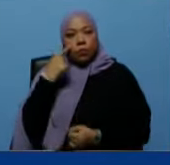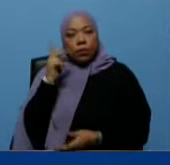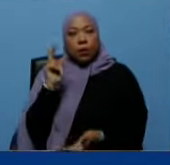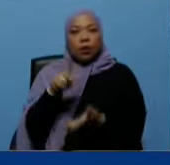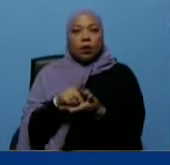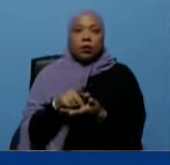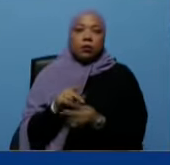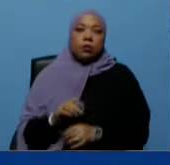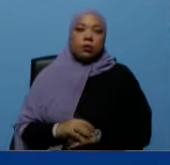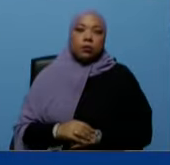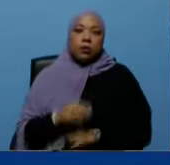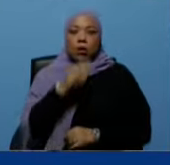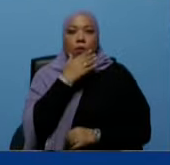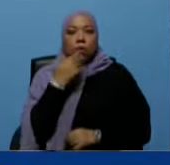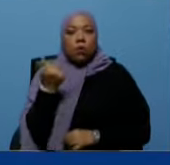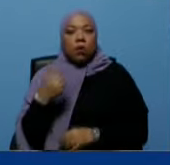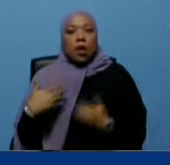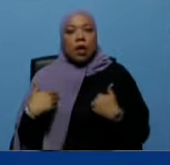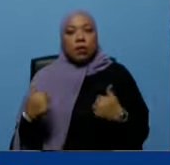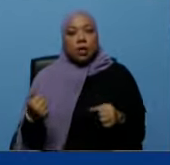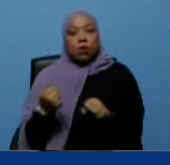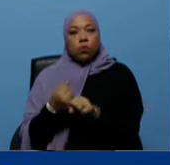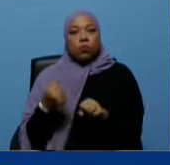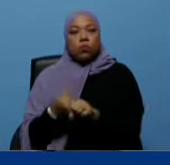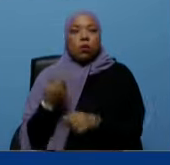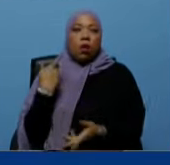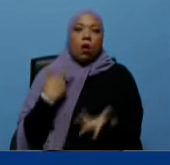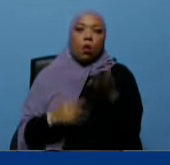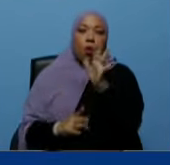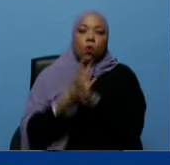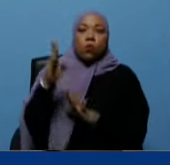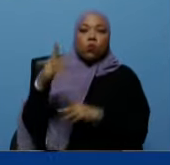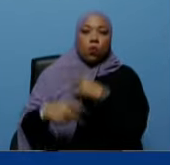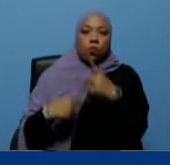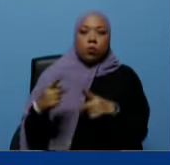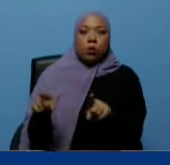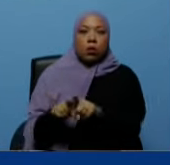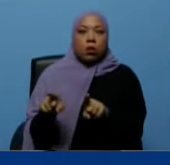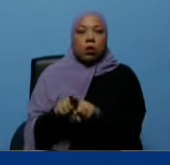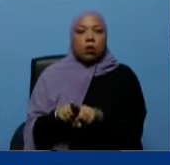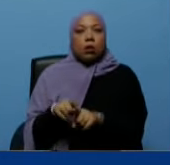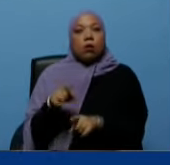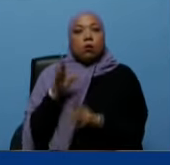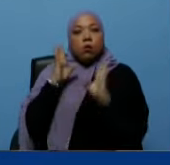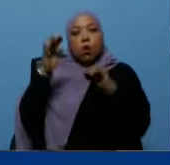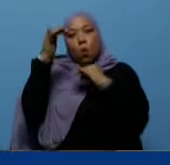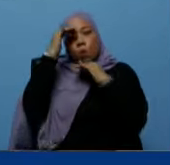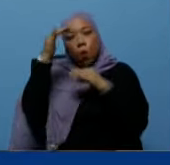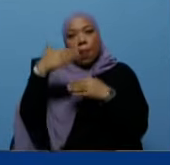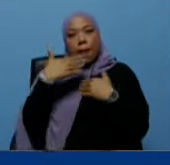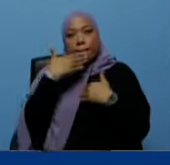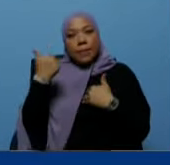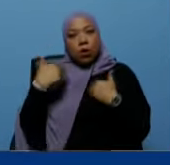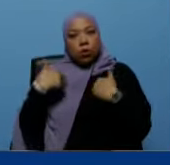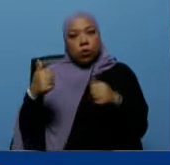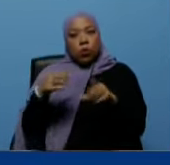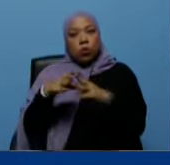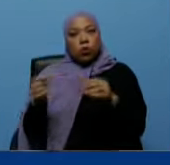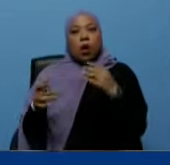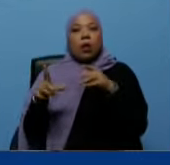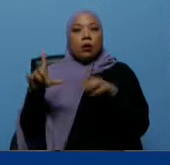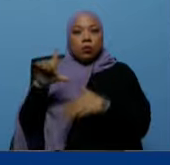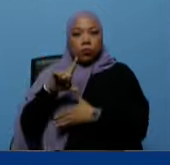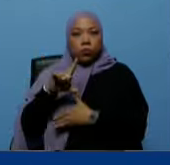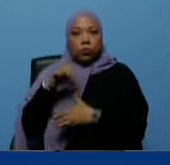manifestado, lo mejor para la salud, y vamos avanzando progresivamente porque vamos a tener la mejor salud de toda